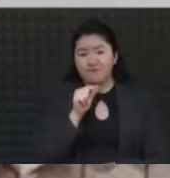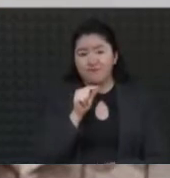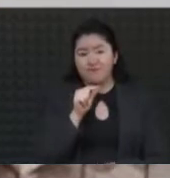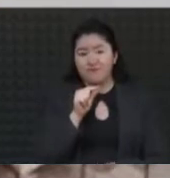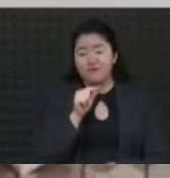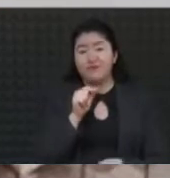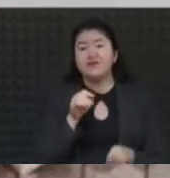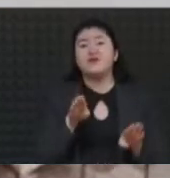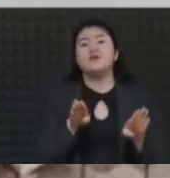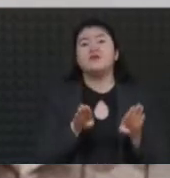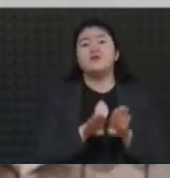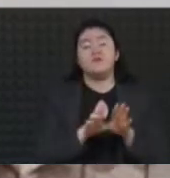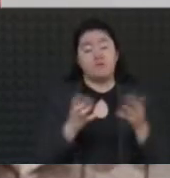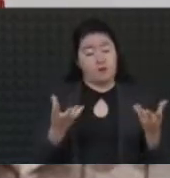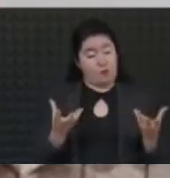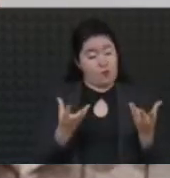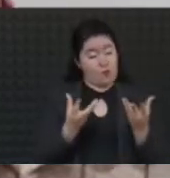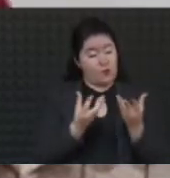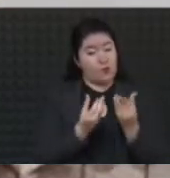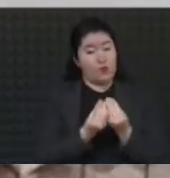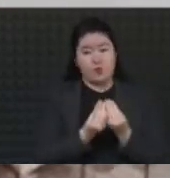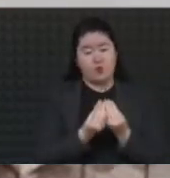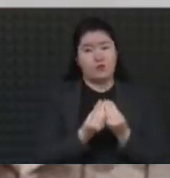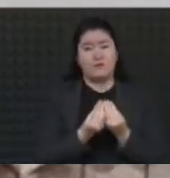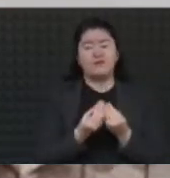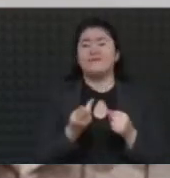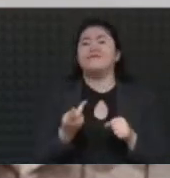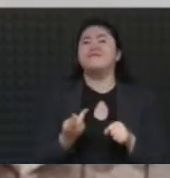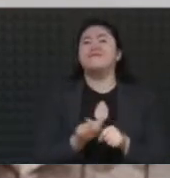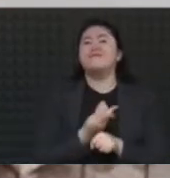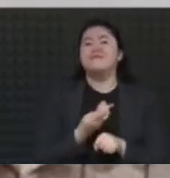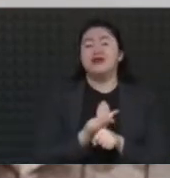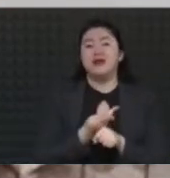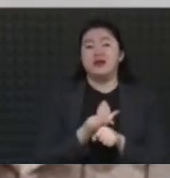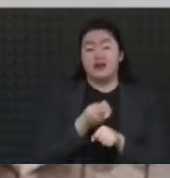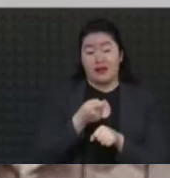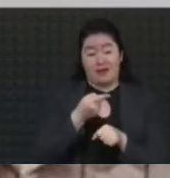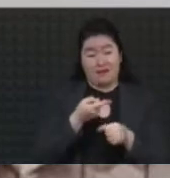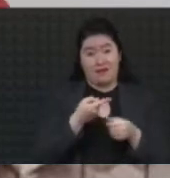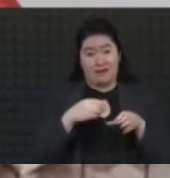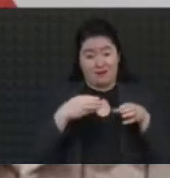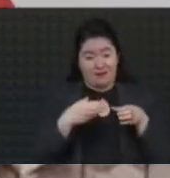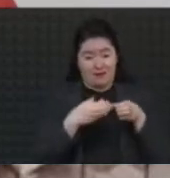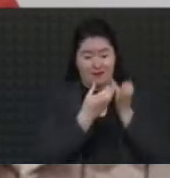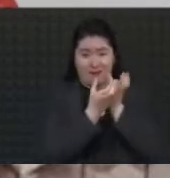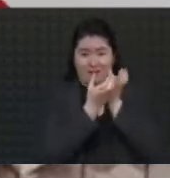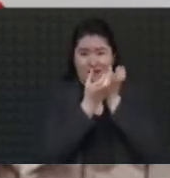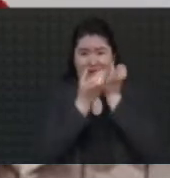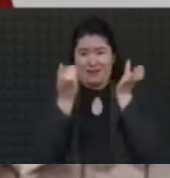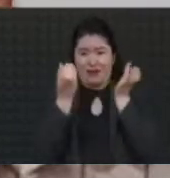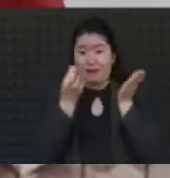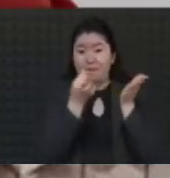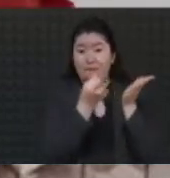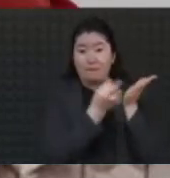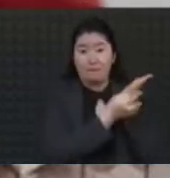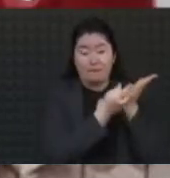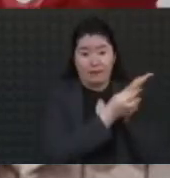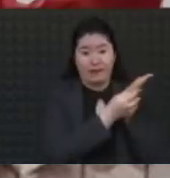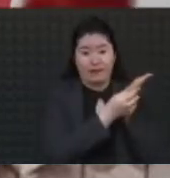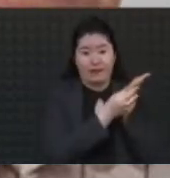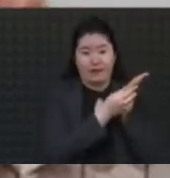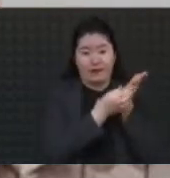trabaja como sección compuesta, es decir, el colapso se da porque se separan las traves metálicas de